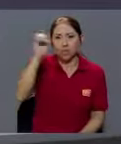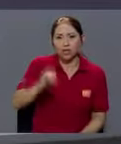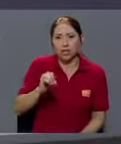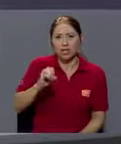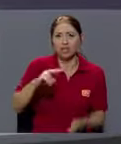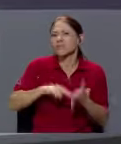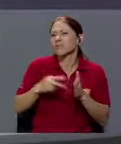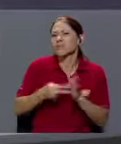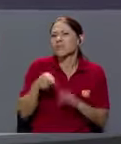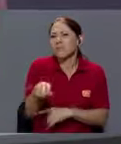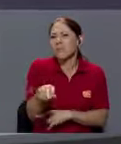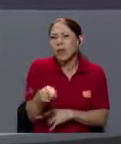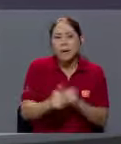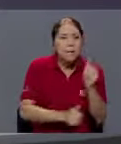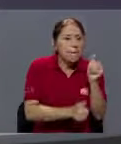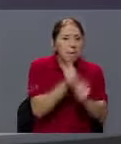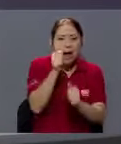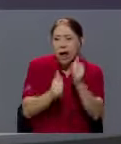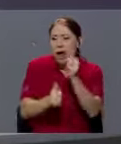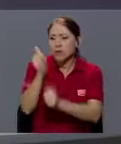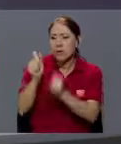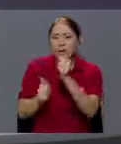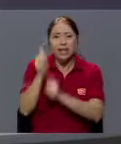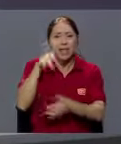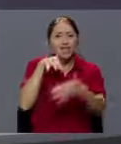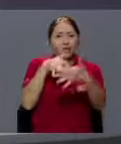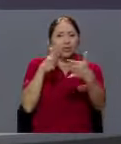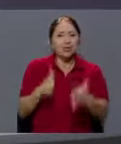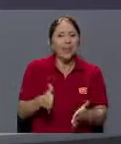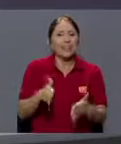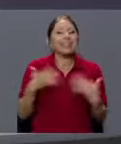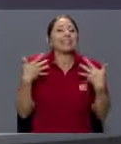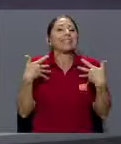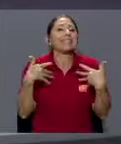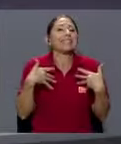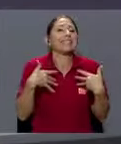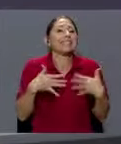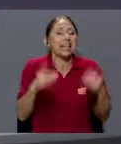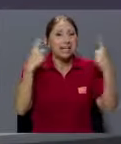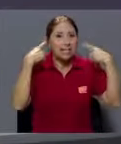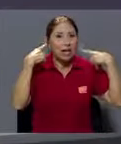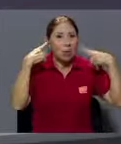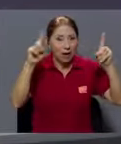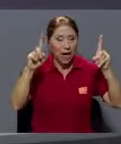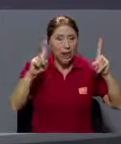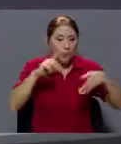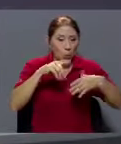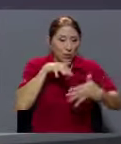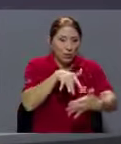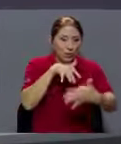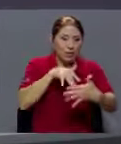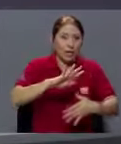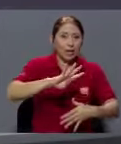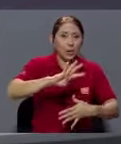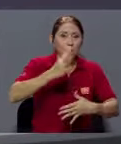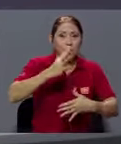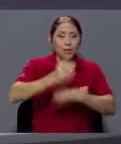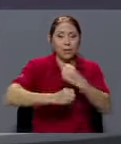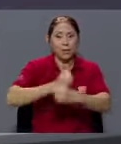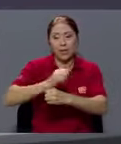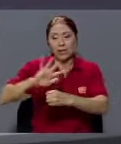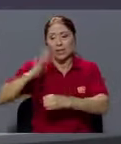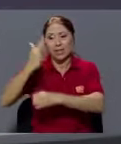¿Qué quiere decir eso? Que una gran mayoría de los estudiantes ni siquiera están llegando al cuarto ciclo a hacer el